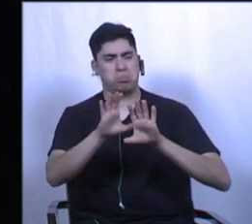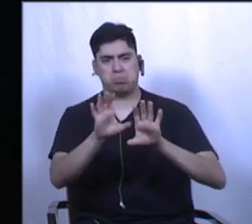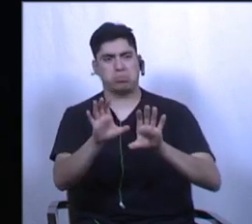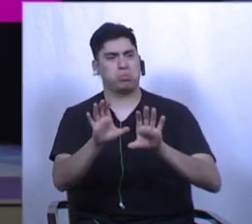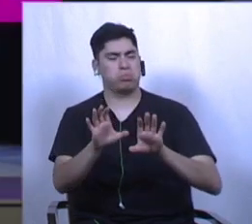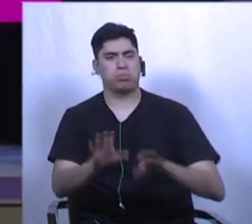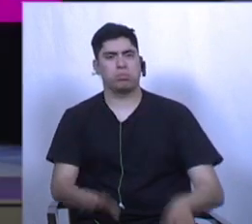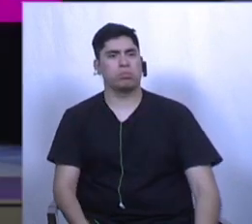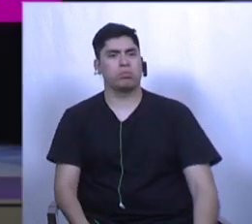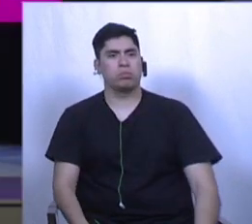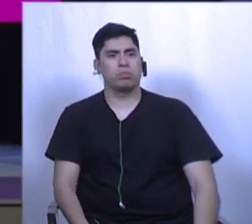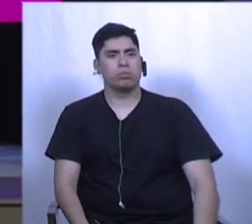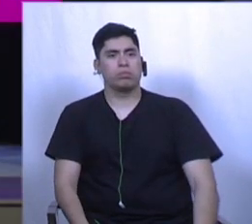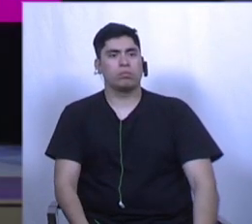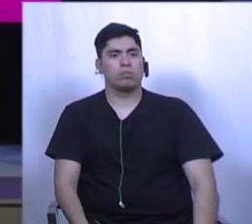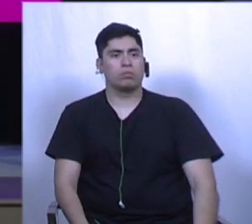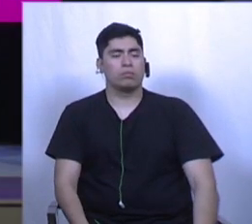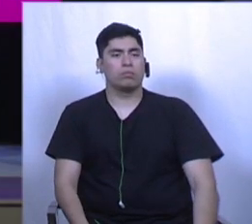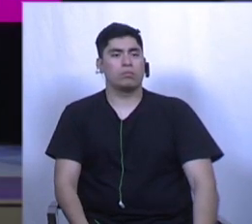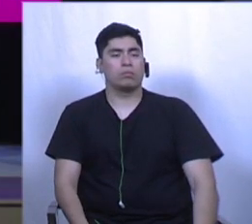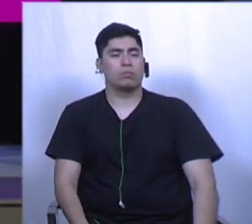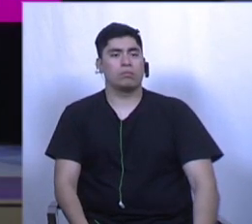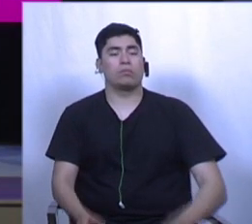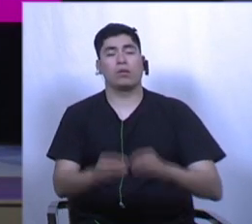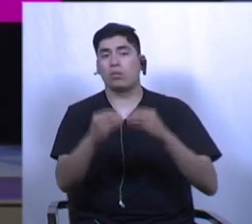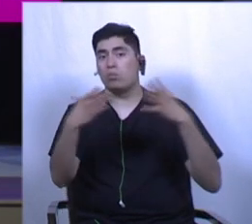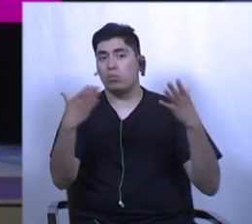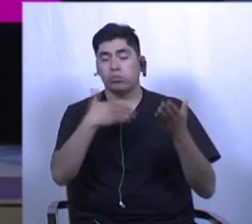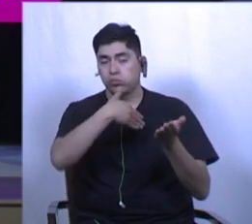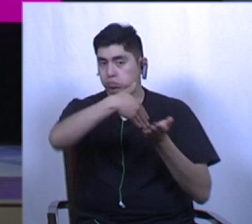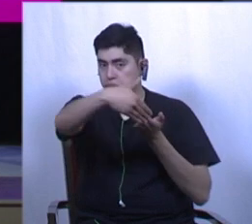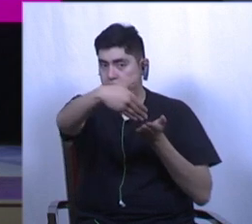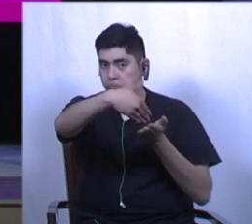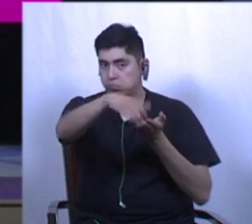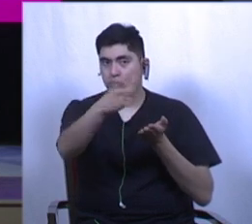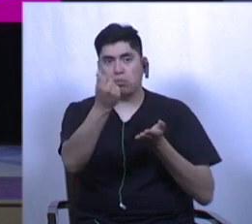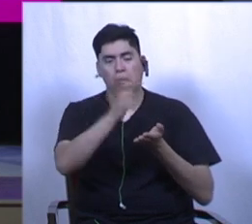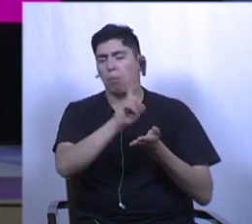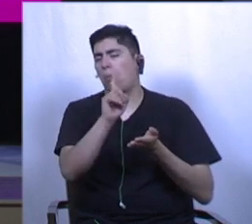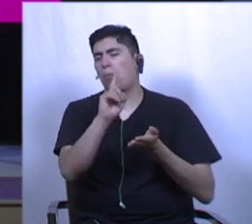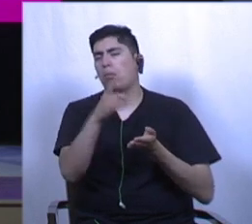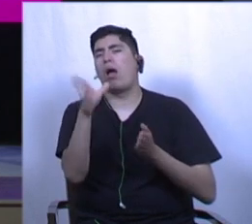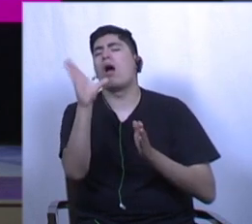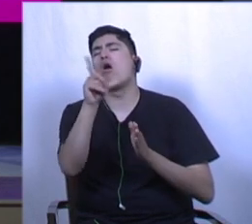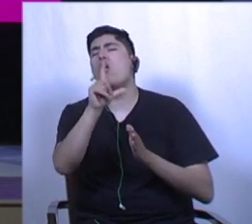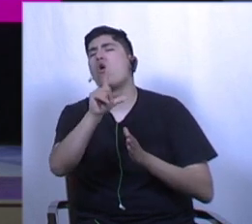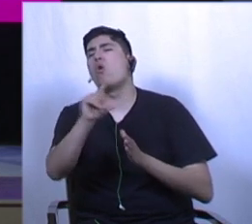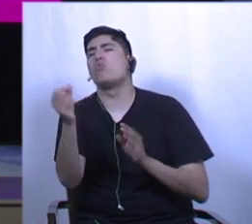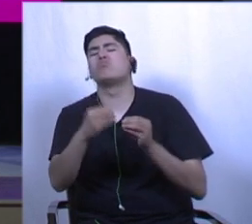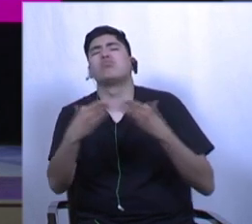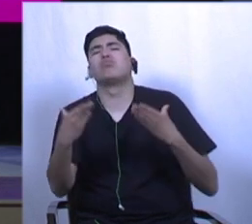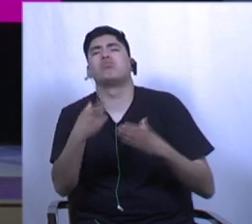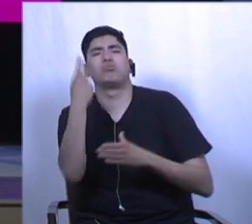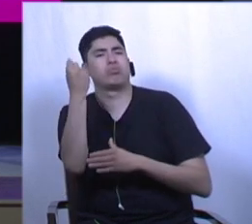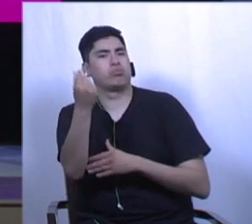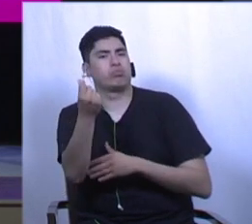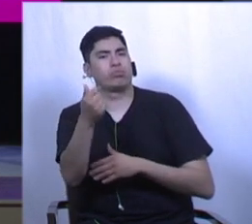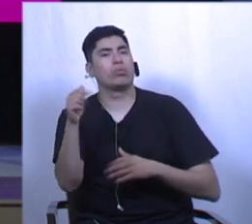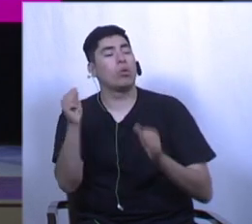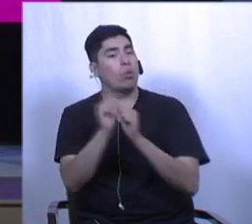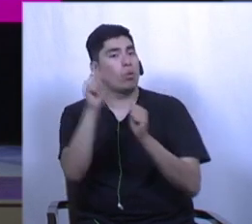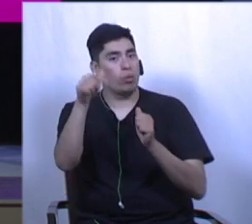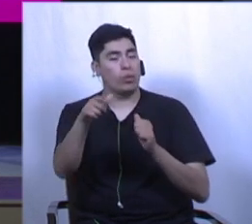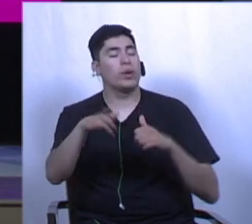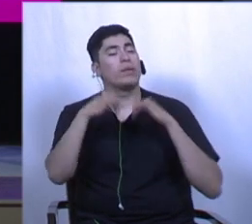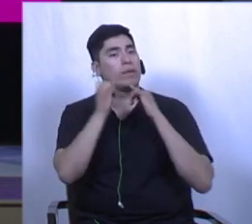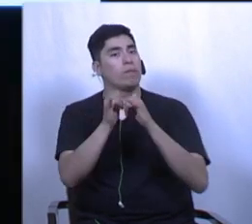experimento no costó muchos millones de dólares, sino que se hizo una simulación, por ende se ahorró mucho dinero. Con esta información